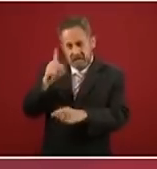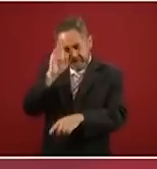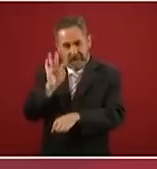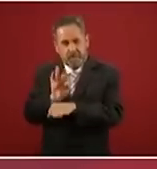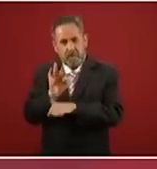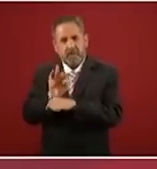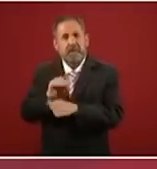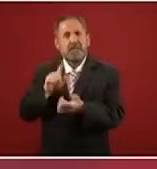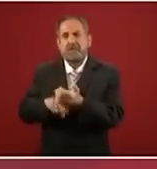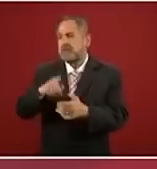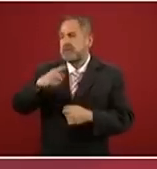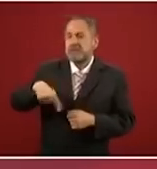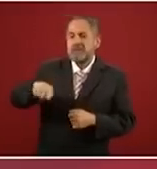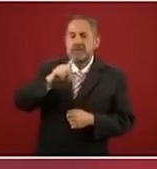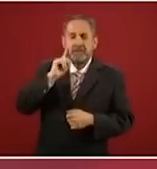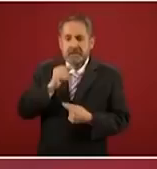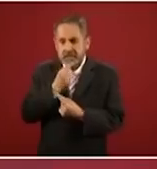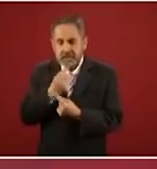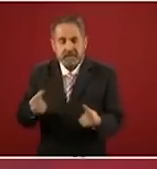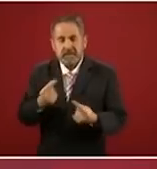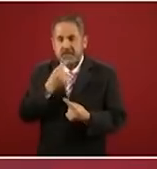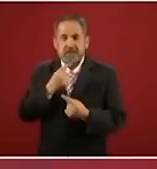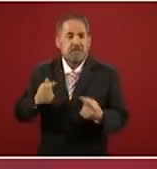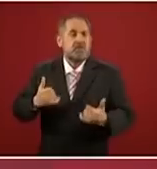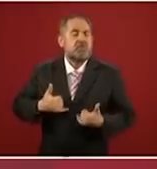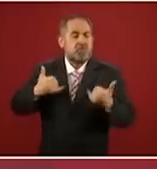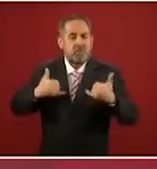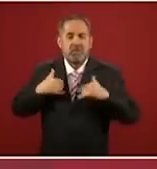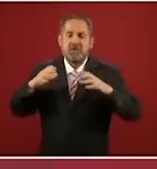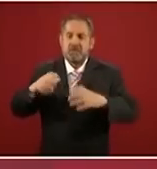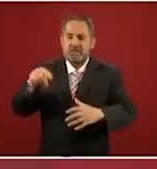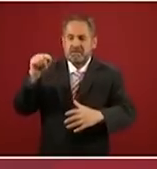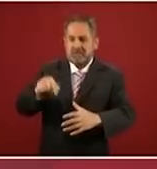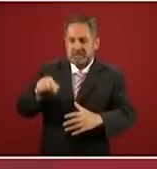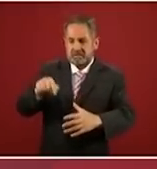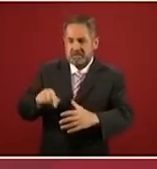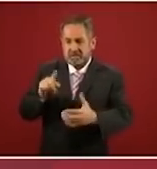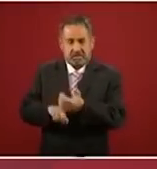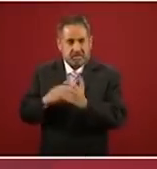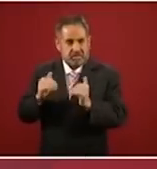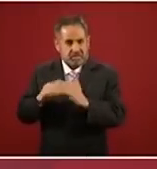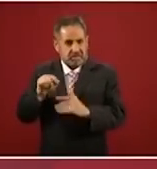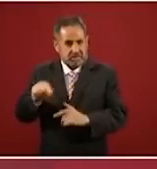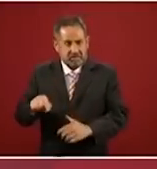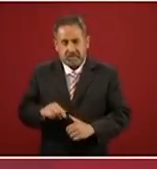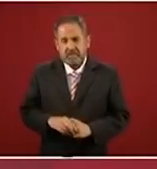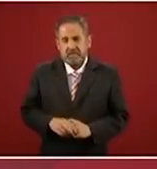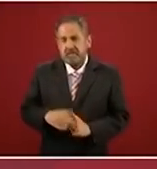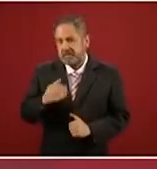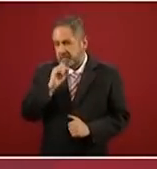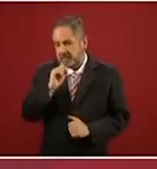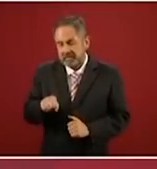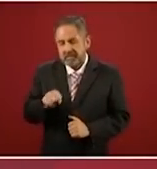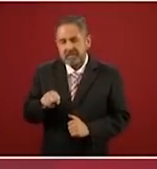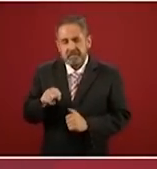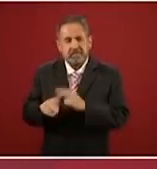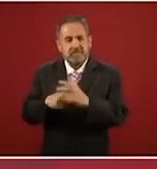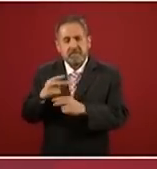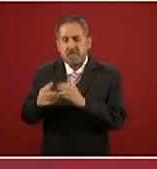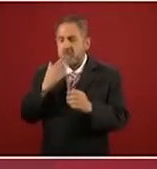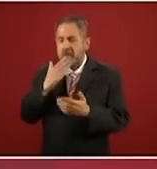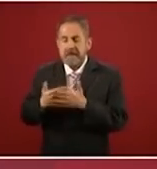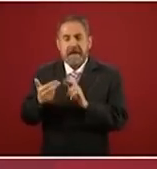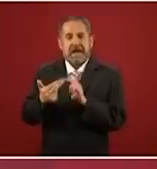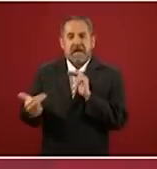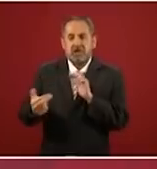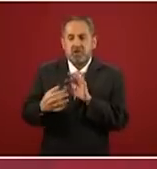que pueden tener niñas niños adolescentes y jóvenes en su hogar y vamos a tener una relación muy